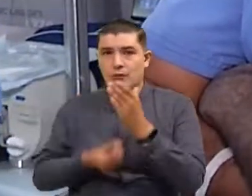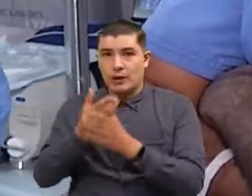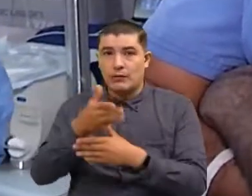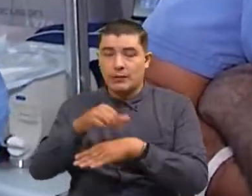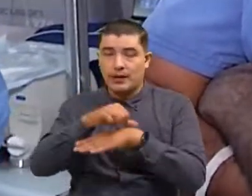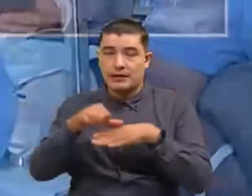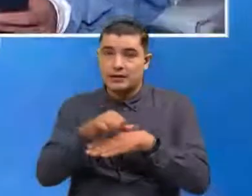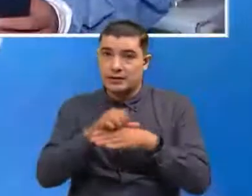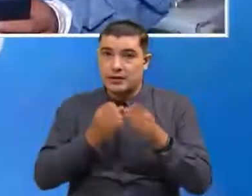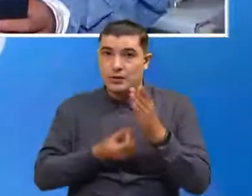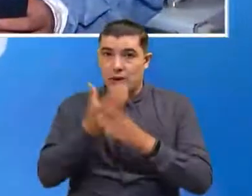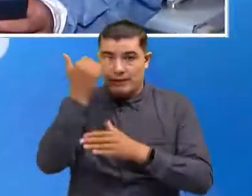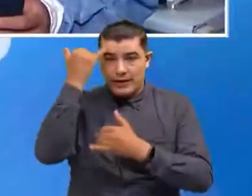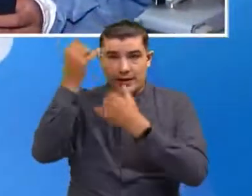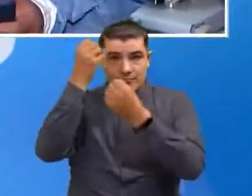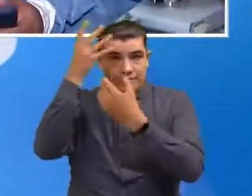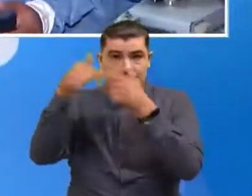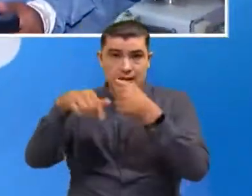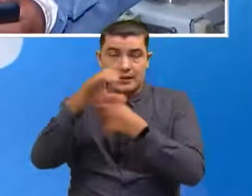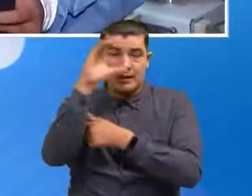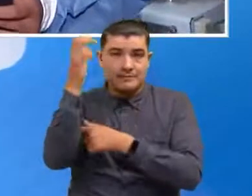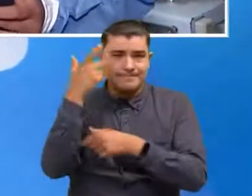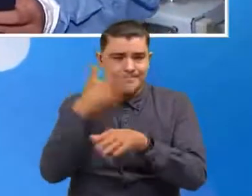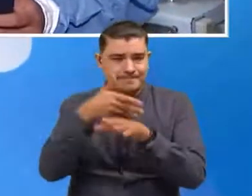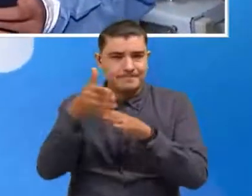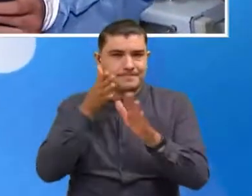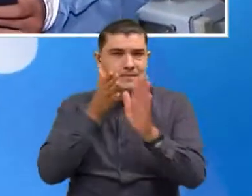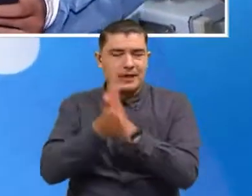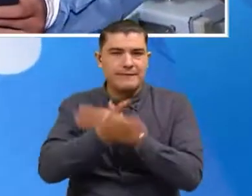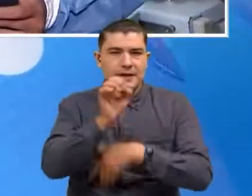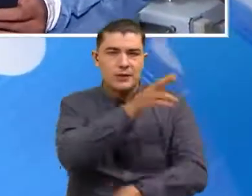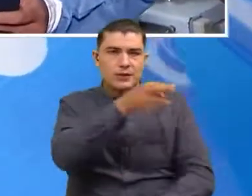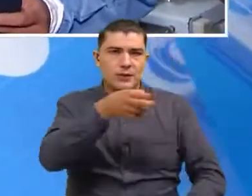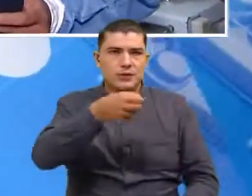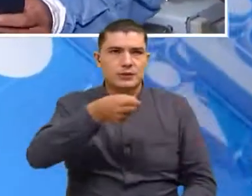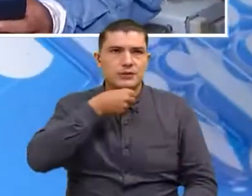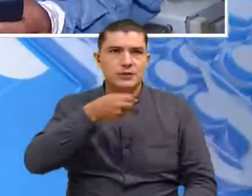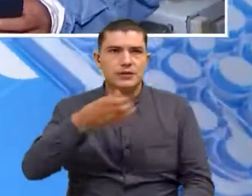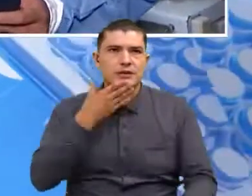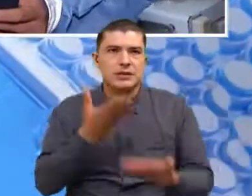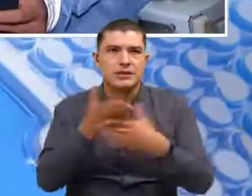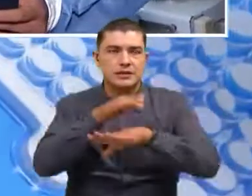país. Yo soy Iván Ávila, me despido aquí desde la sala de cirugía cardíaca